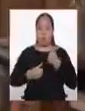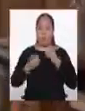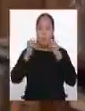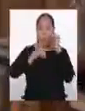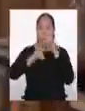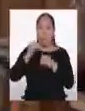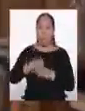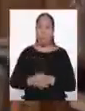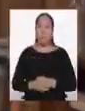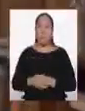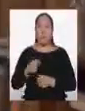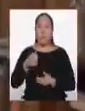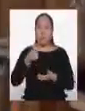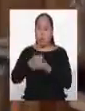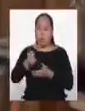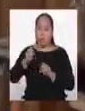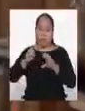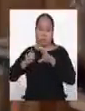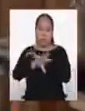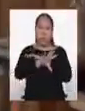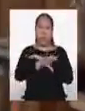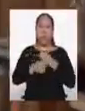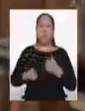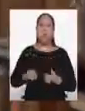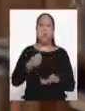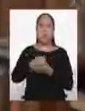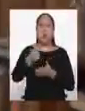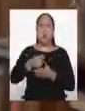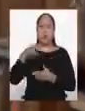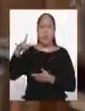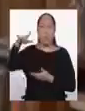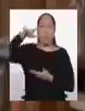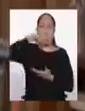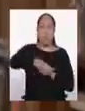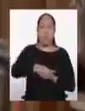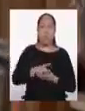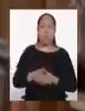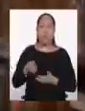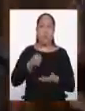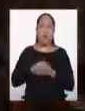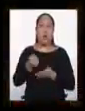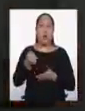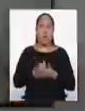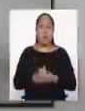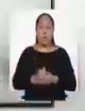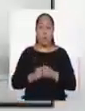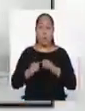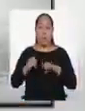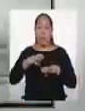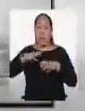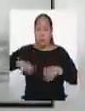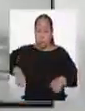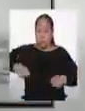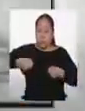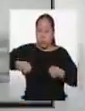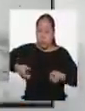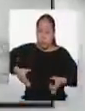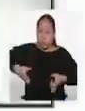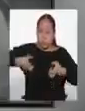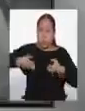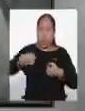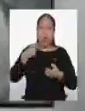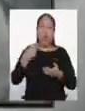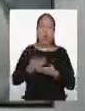¿no? Y se compra artillería, se compra aviación, se compra pues los tanques, ¿no? Se compran nuevos